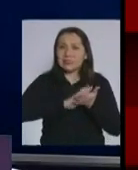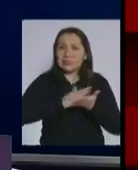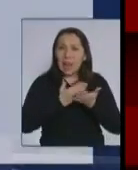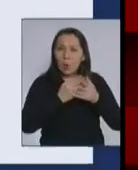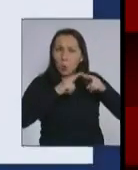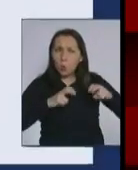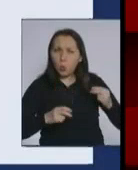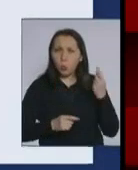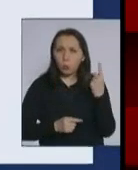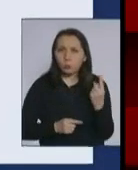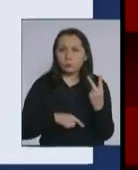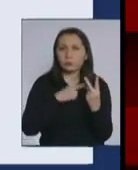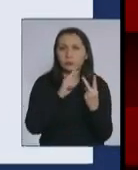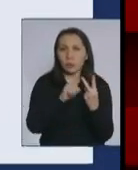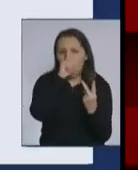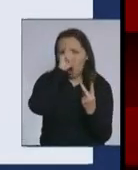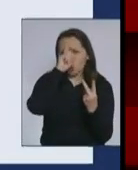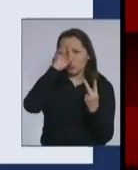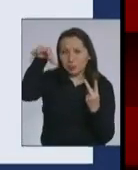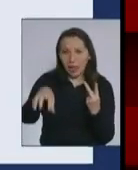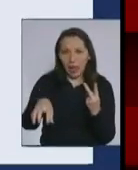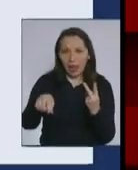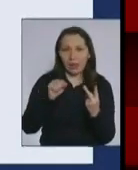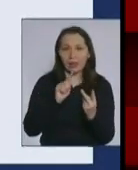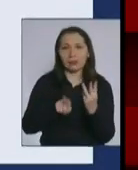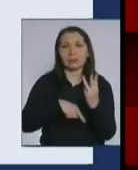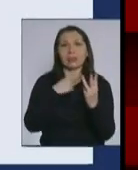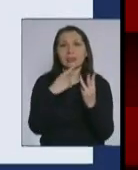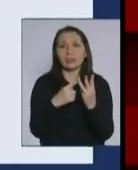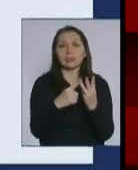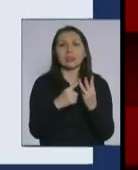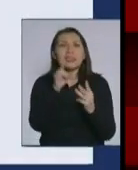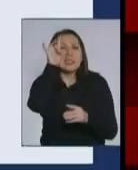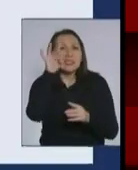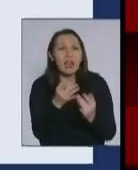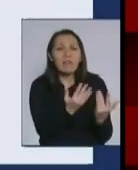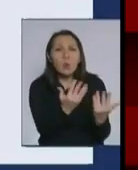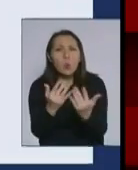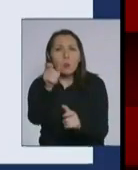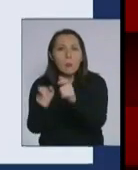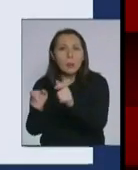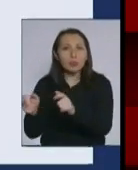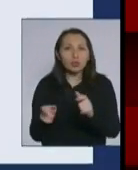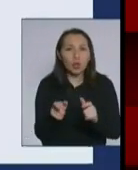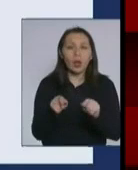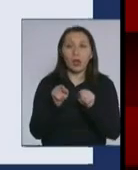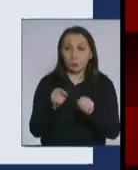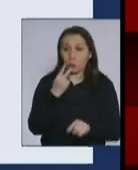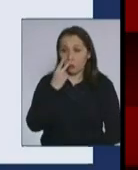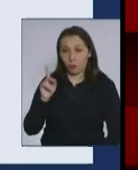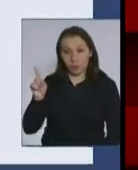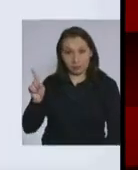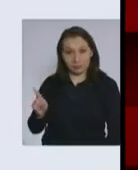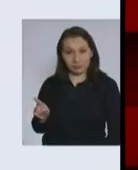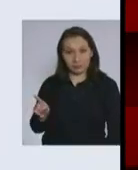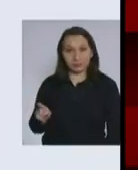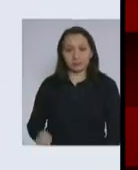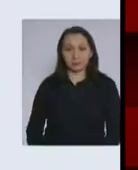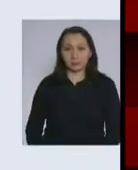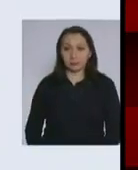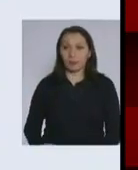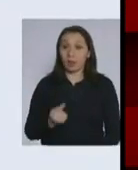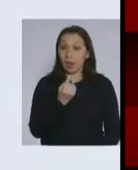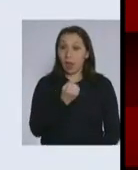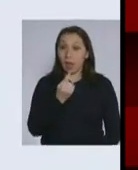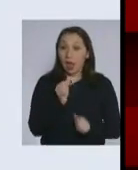jugando, digamos, en su particular estilo, decía, el presidente de la Rulé y el asistente Sebastián Piñera, ¿no?